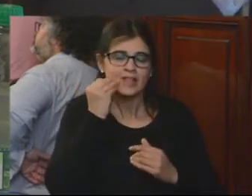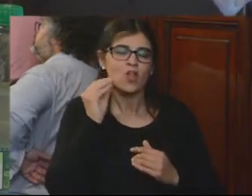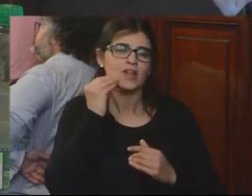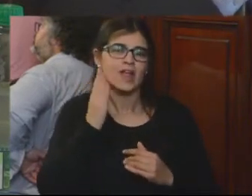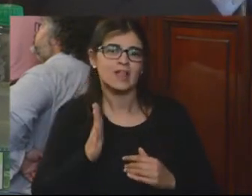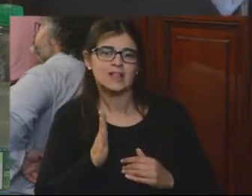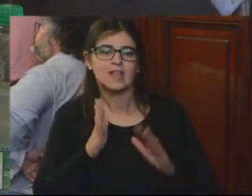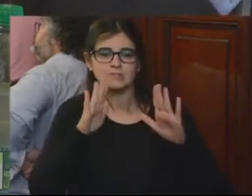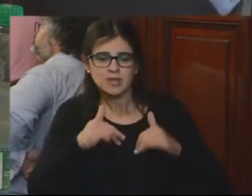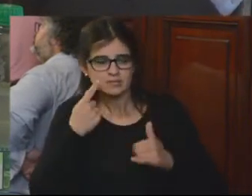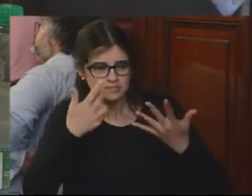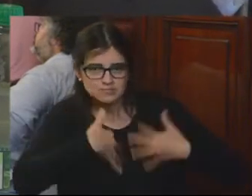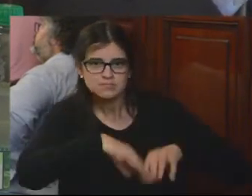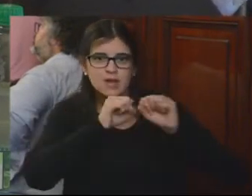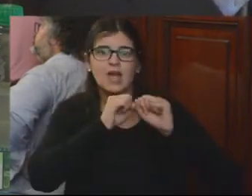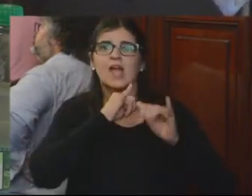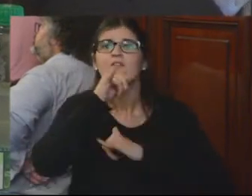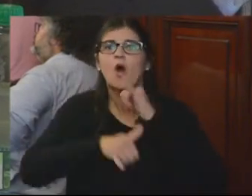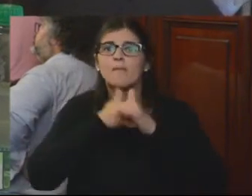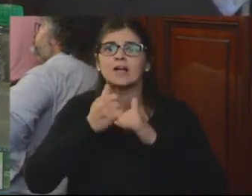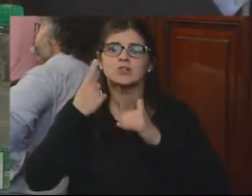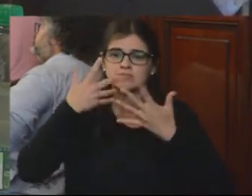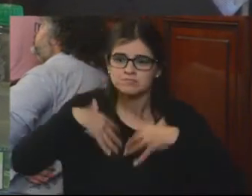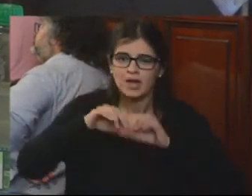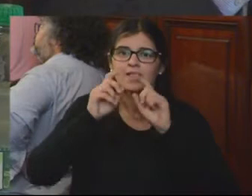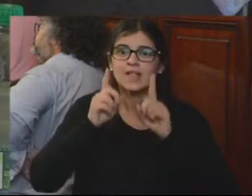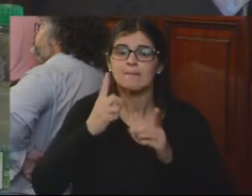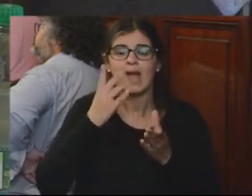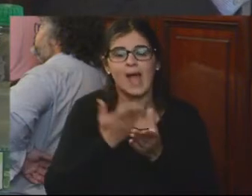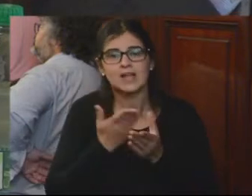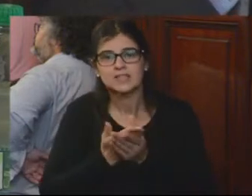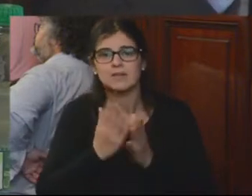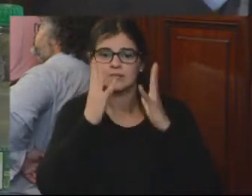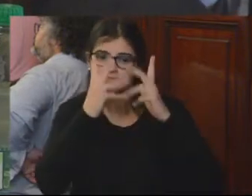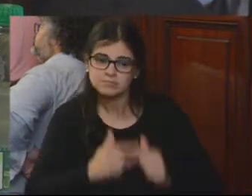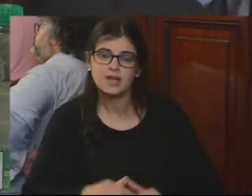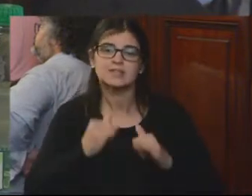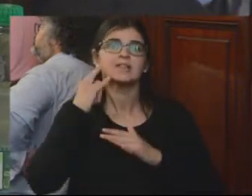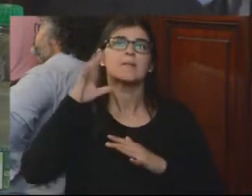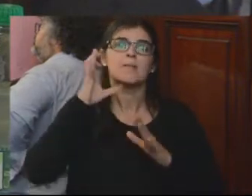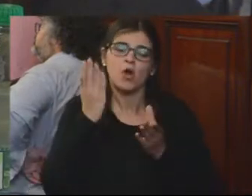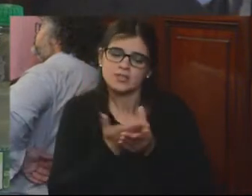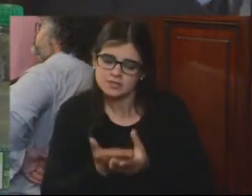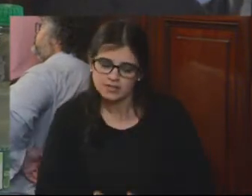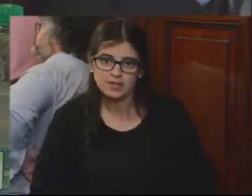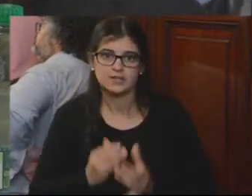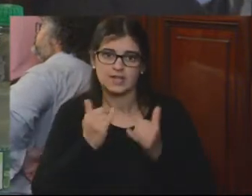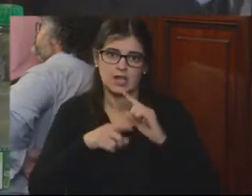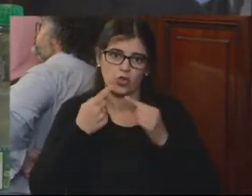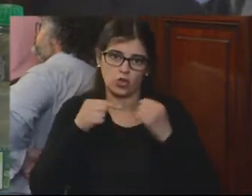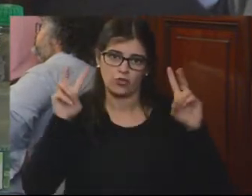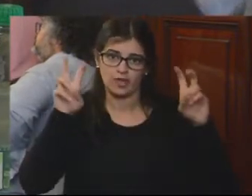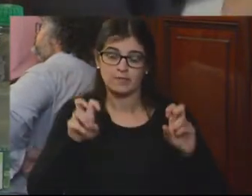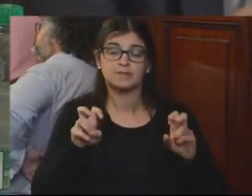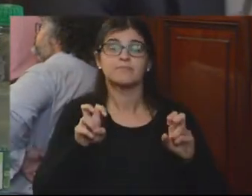el hallazgo de información y la sistematización de archivos la creación de sitios de memoria entre otros sin embargo